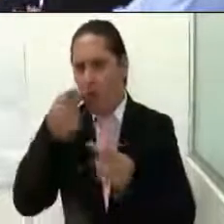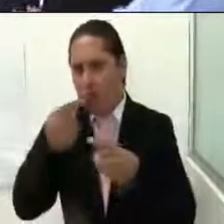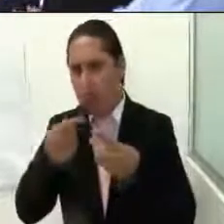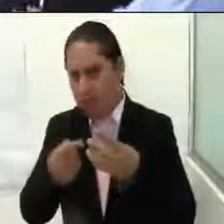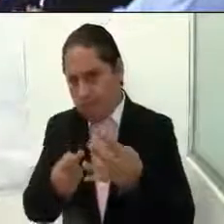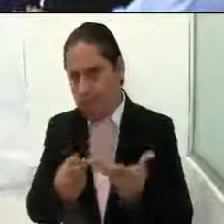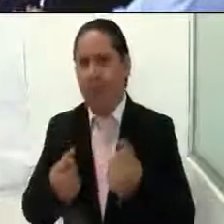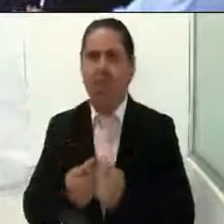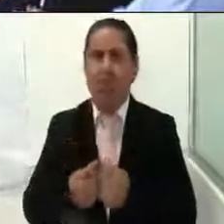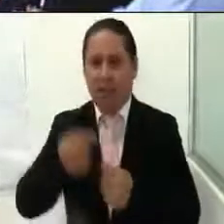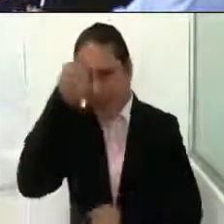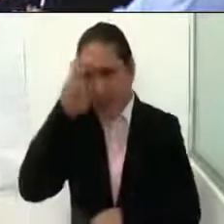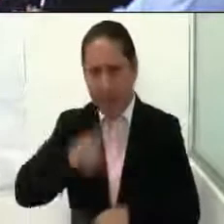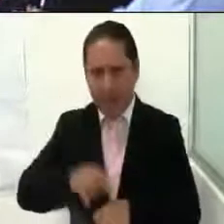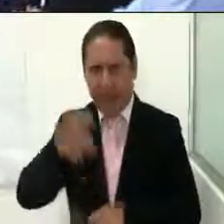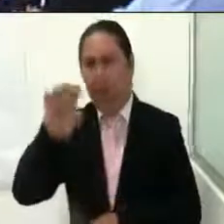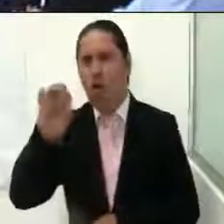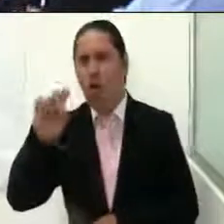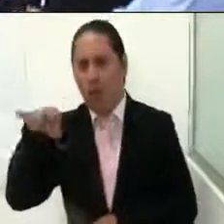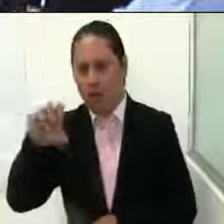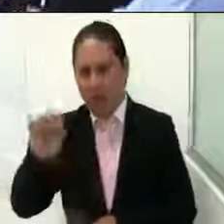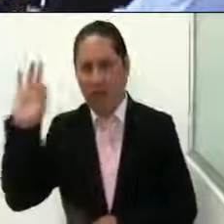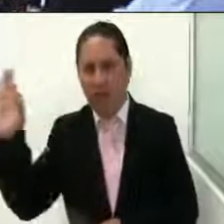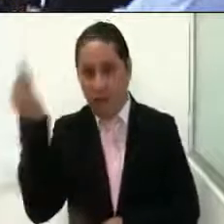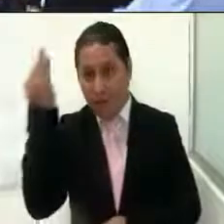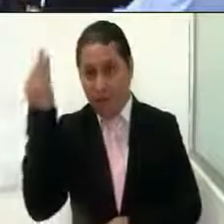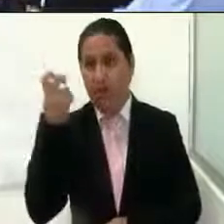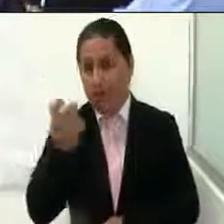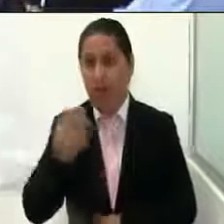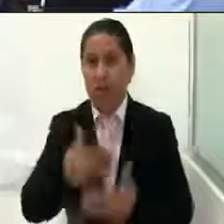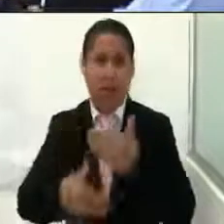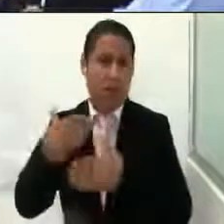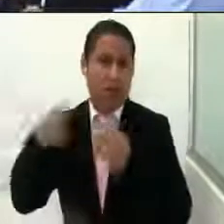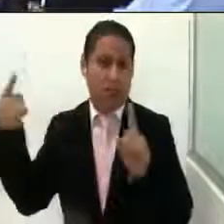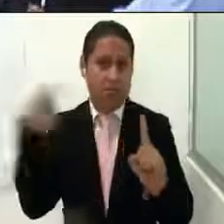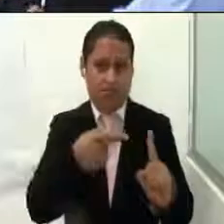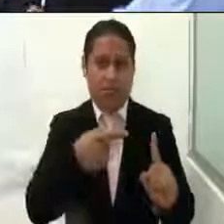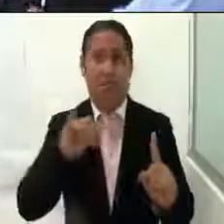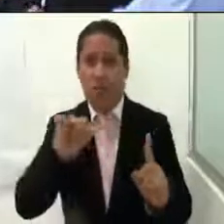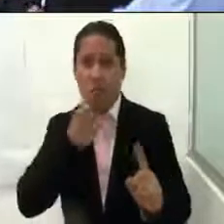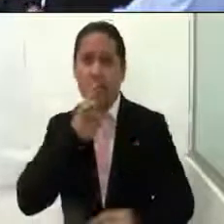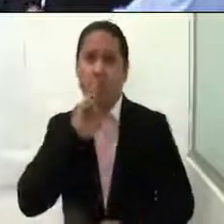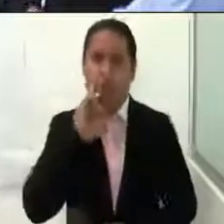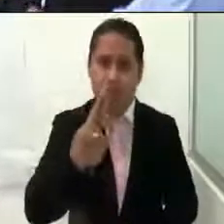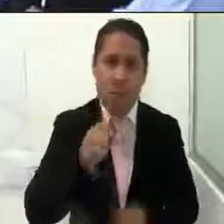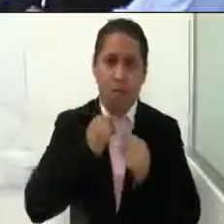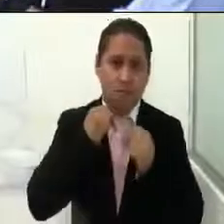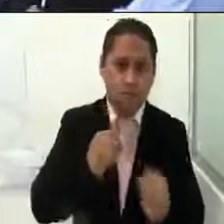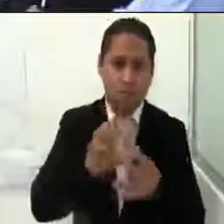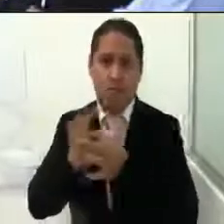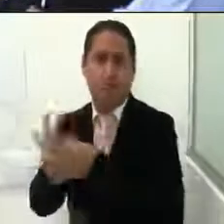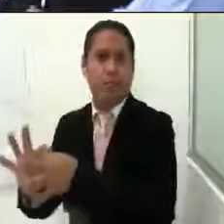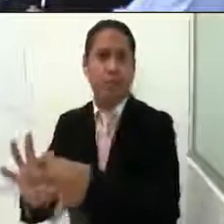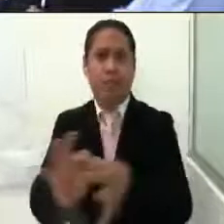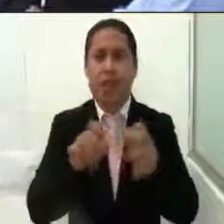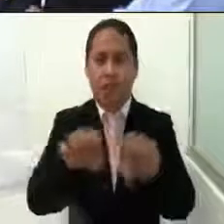economía federal de lo anteriormente señalado el resultado del esfuerzo coordinado de un equipo